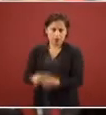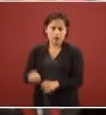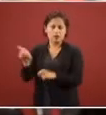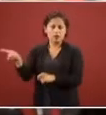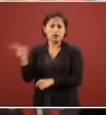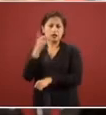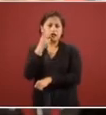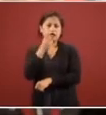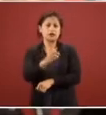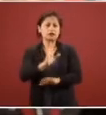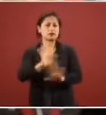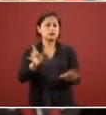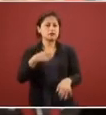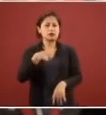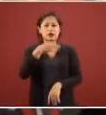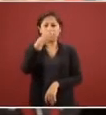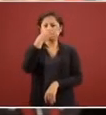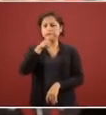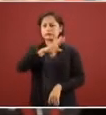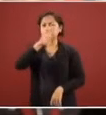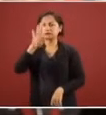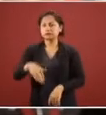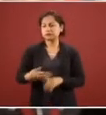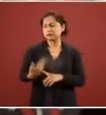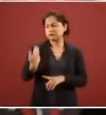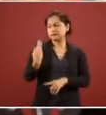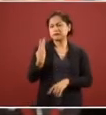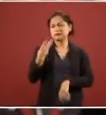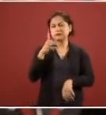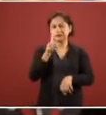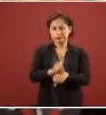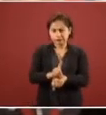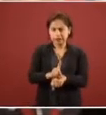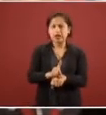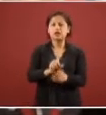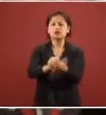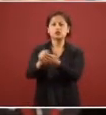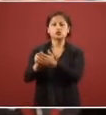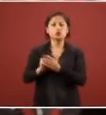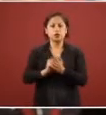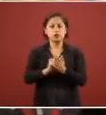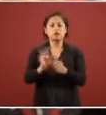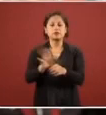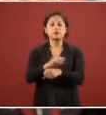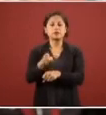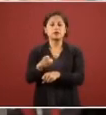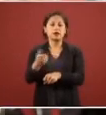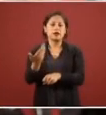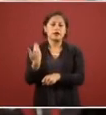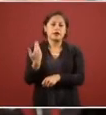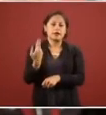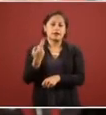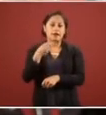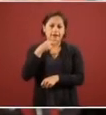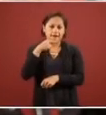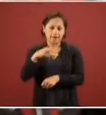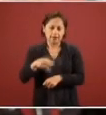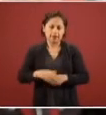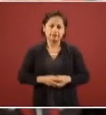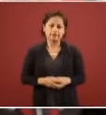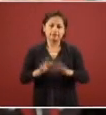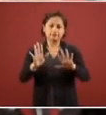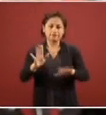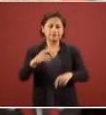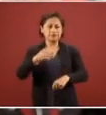muriendo lentamente. Eso tiene un par de días, tres días de ese tuit, porque llamó en Navidad. Esto lo planteo porque, bueno,